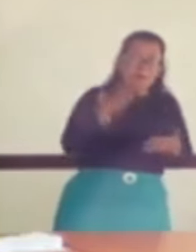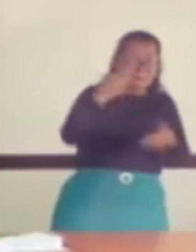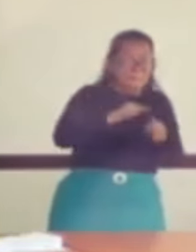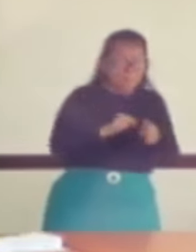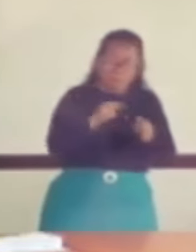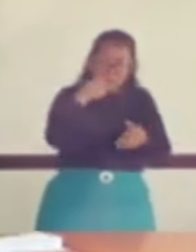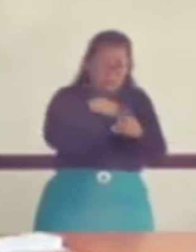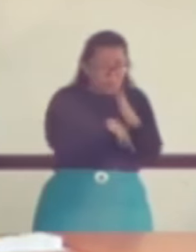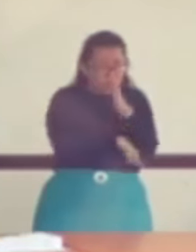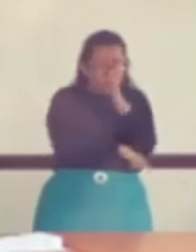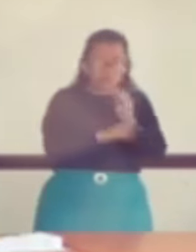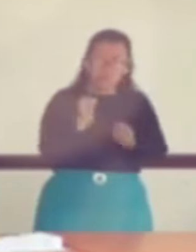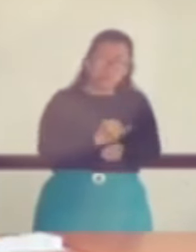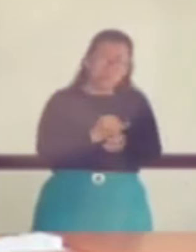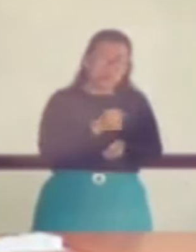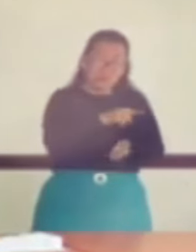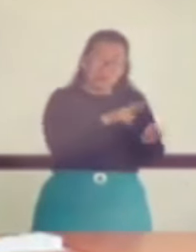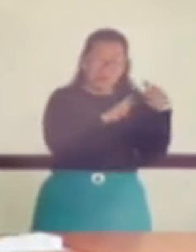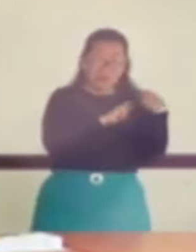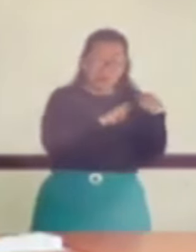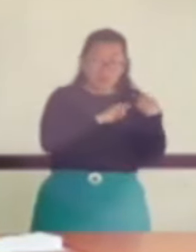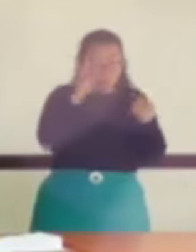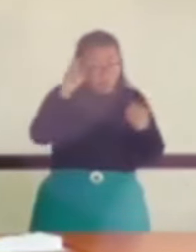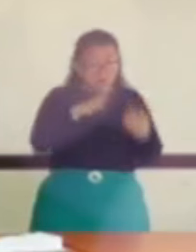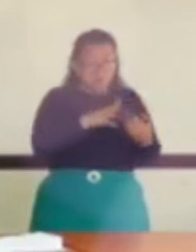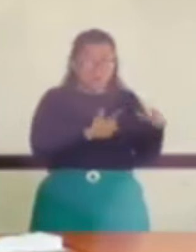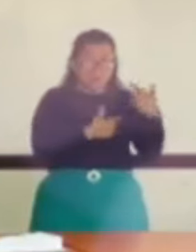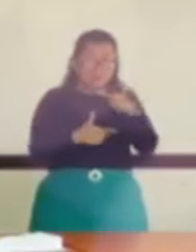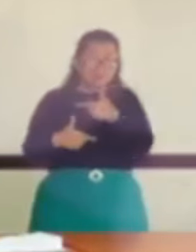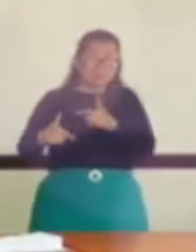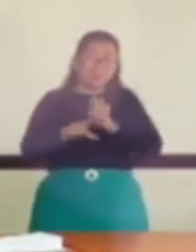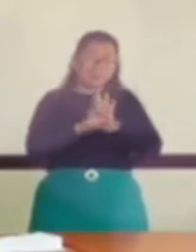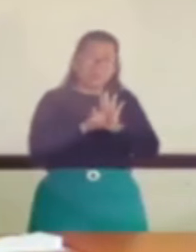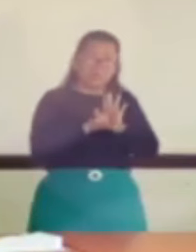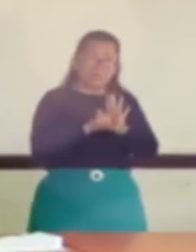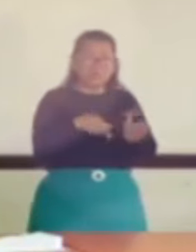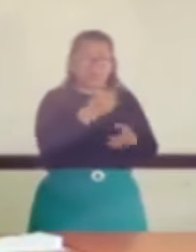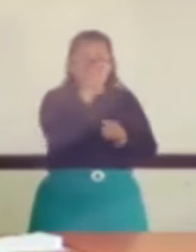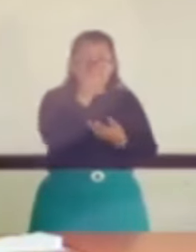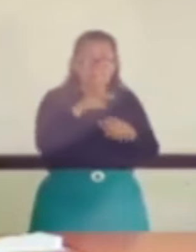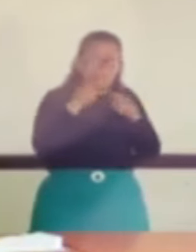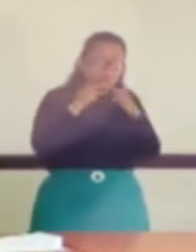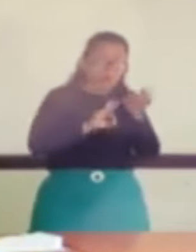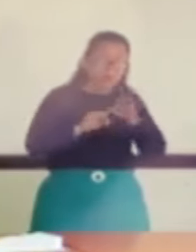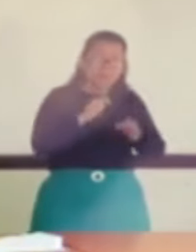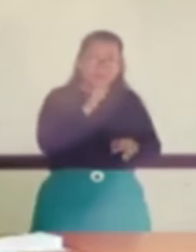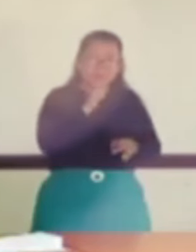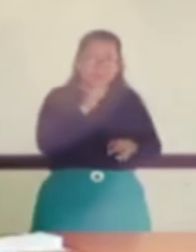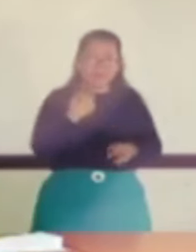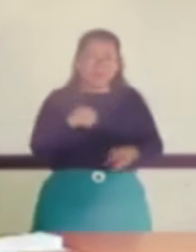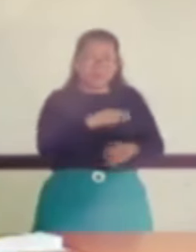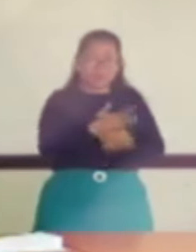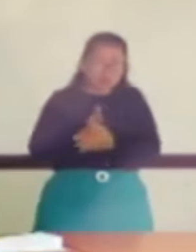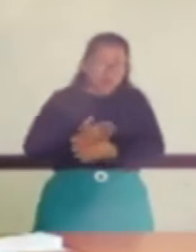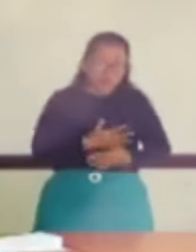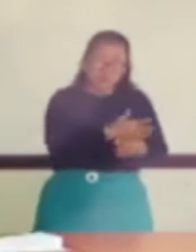lejos, pero es a ellos a quienes les compete, porque hay una limitación legal en cuanto a la información que es pública y la que es privada. La que nosotros compartimos es lo que